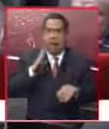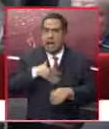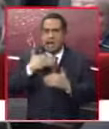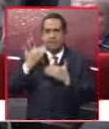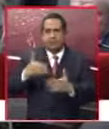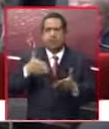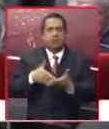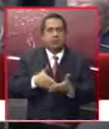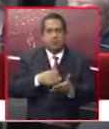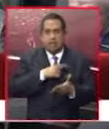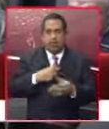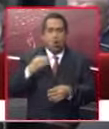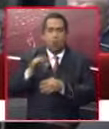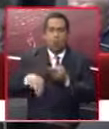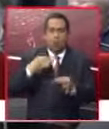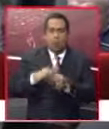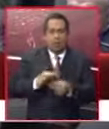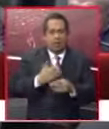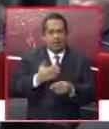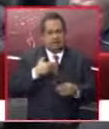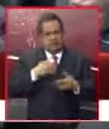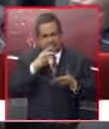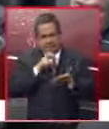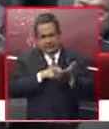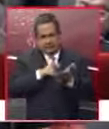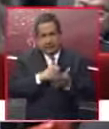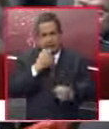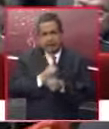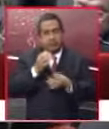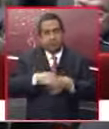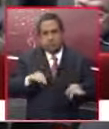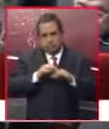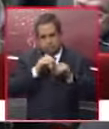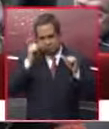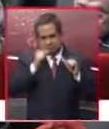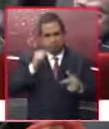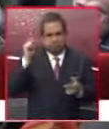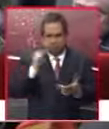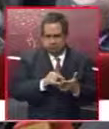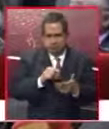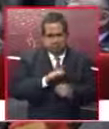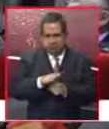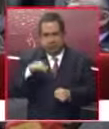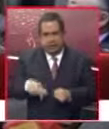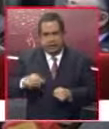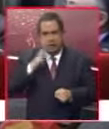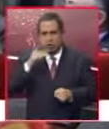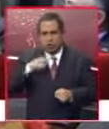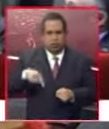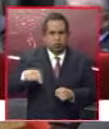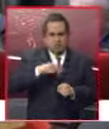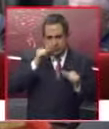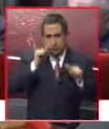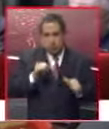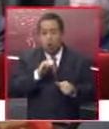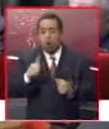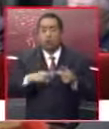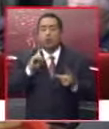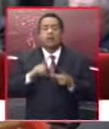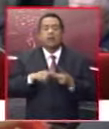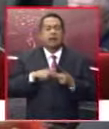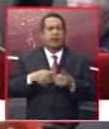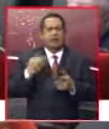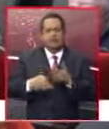que tenemos de cumplir para las leyes secundarias, entonces eso tiene que ser prioridad en cualquier agenda legislativa aquí en la Cámara de Diputados. Otro tema que